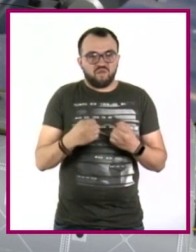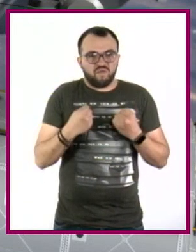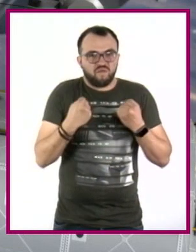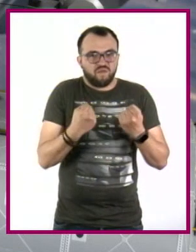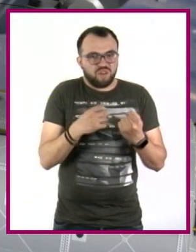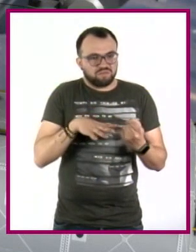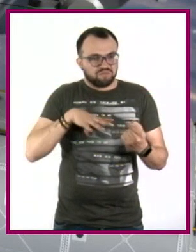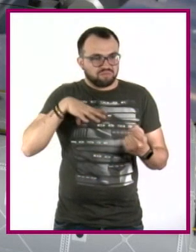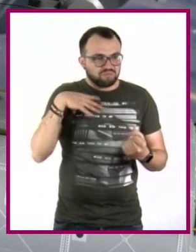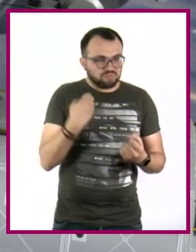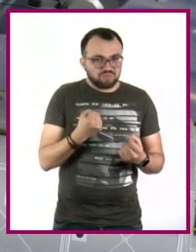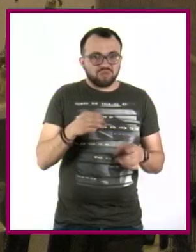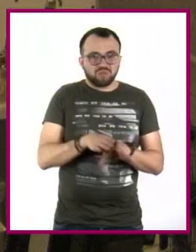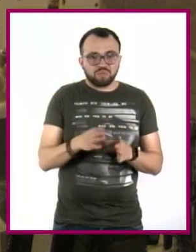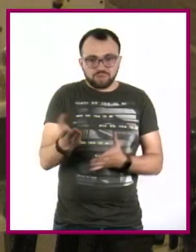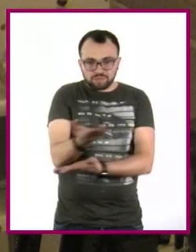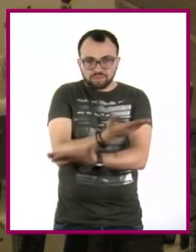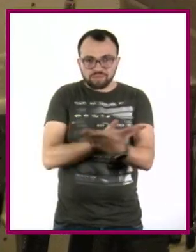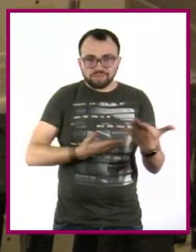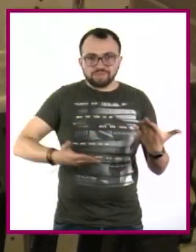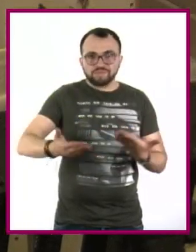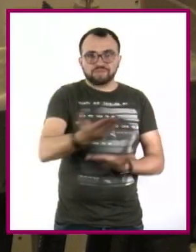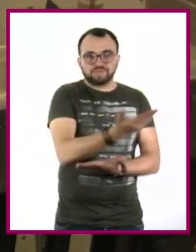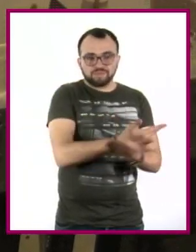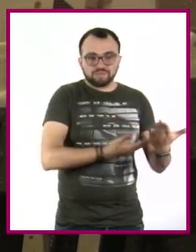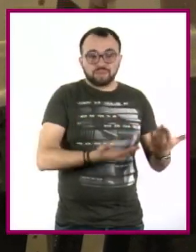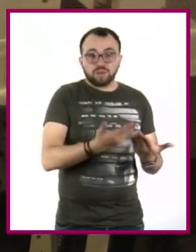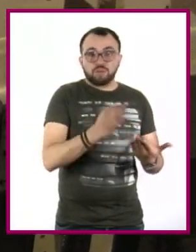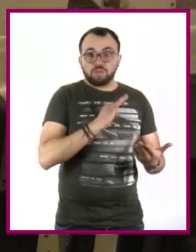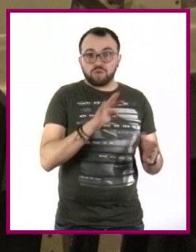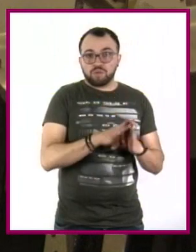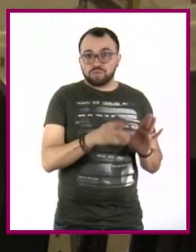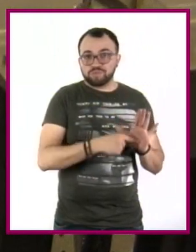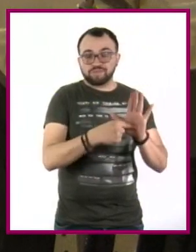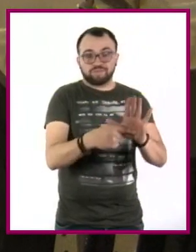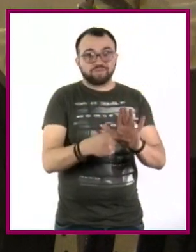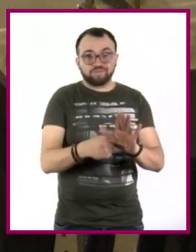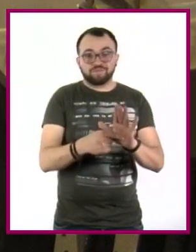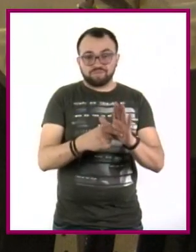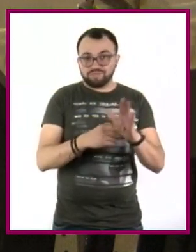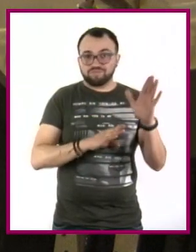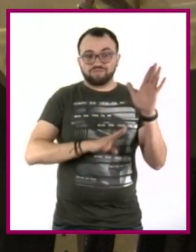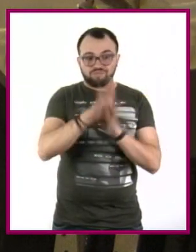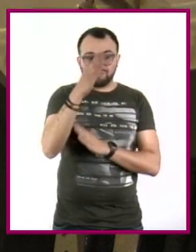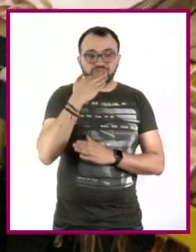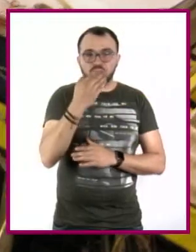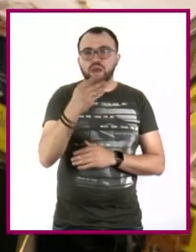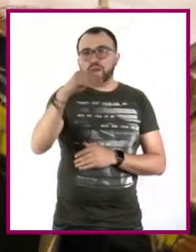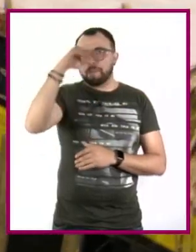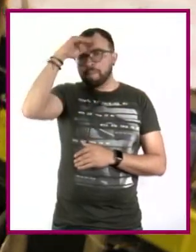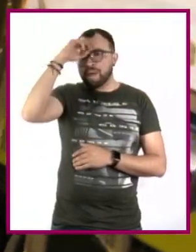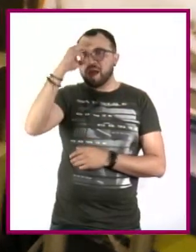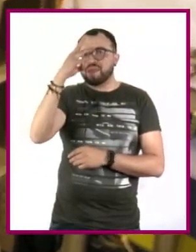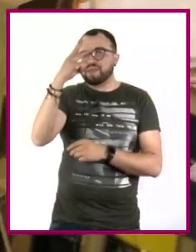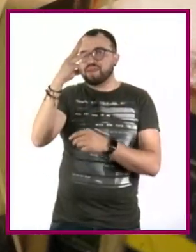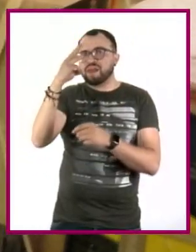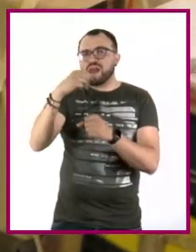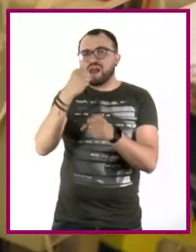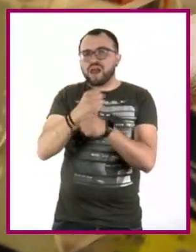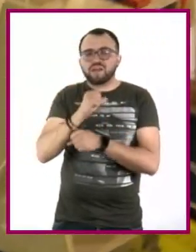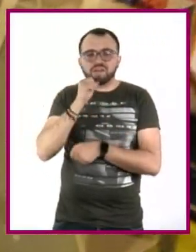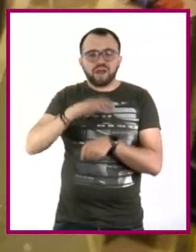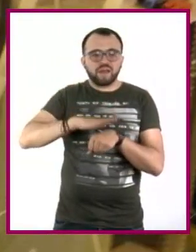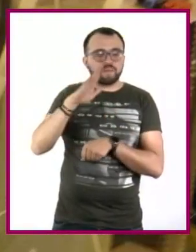produce resultados exitosos, de tal suerte que lo que se suponía era una misión de 3 años ya lleva 10 años